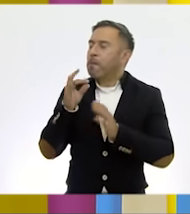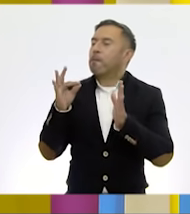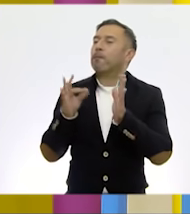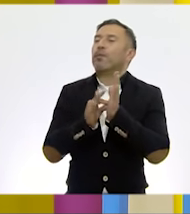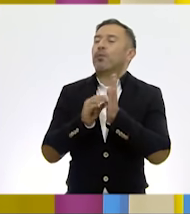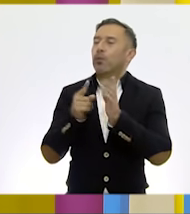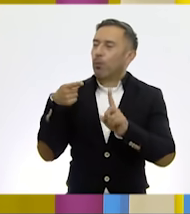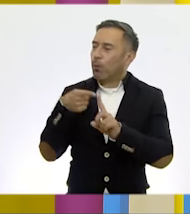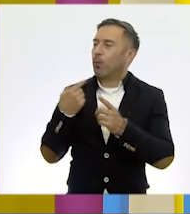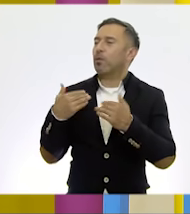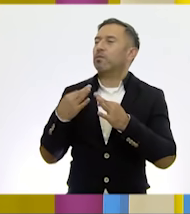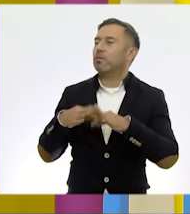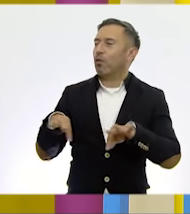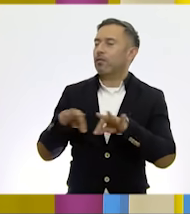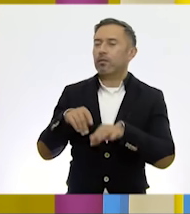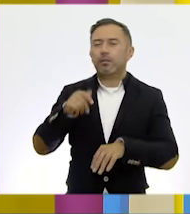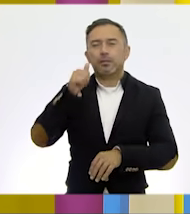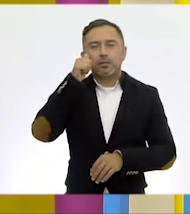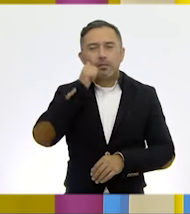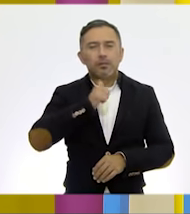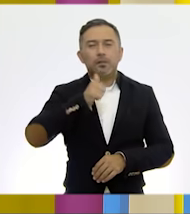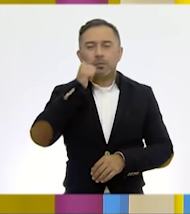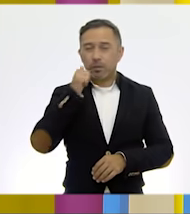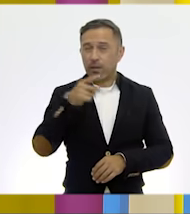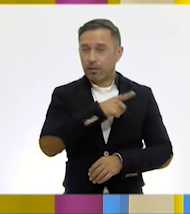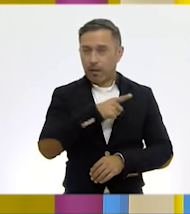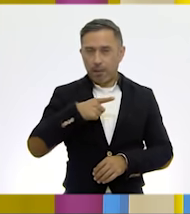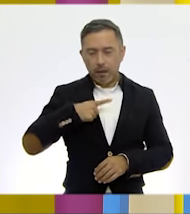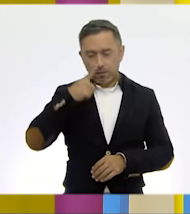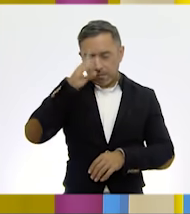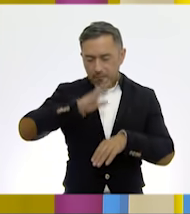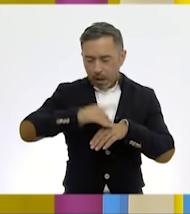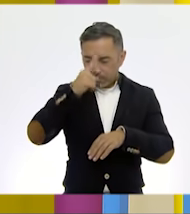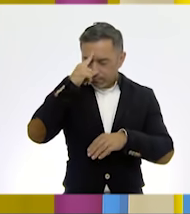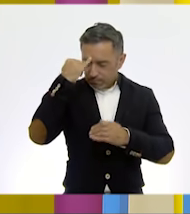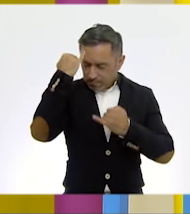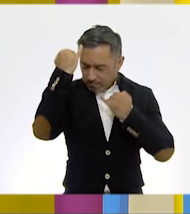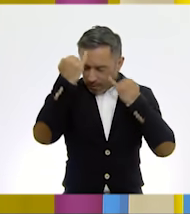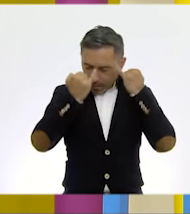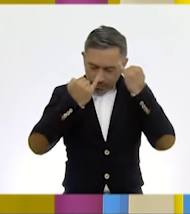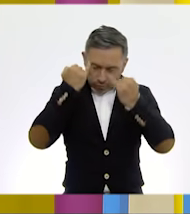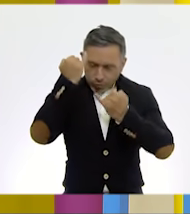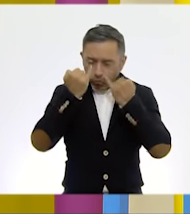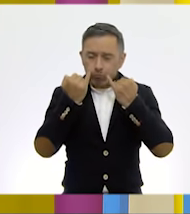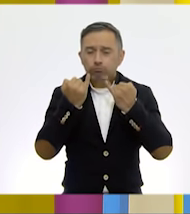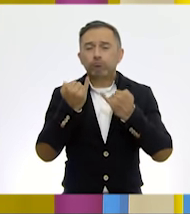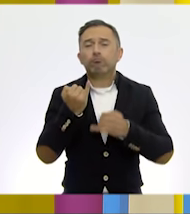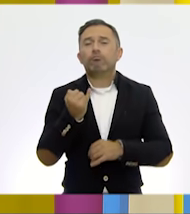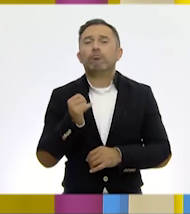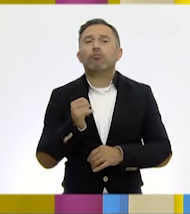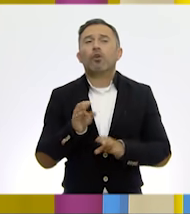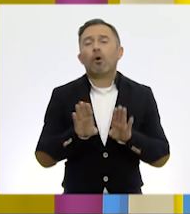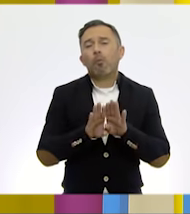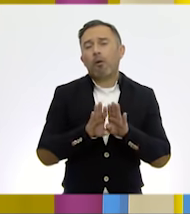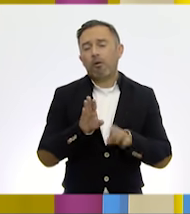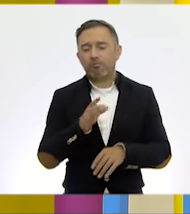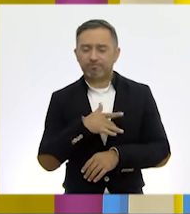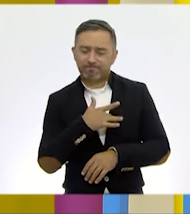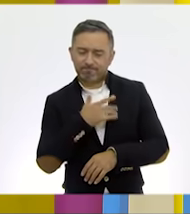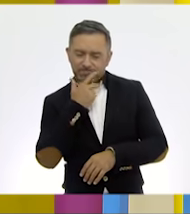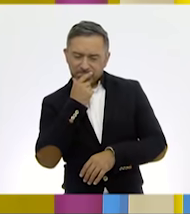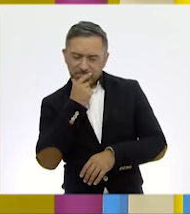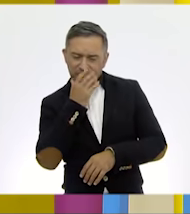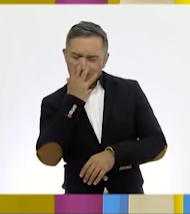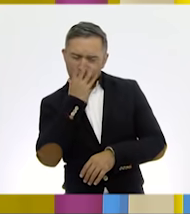tenemos que hacer nuestras cosas con mucha imaginación, no quedarnos con el se verá bonito o no se verá bonito,